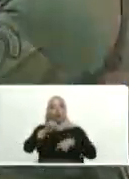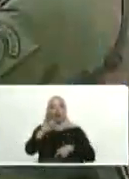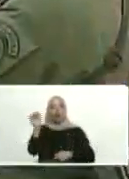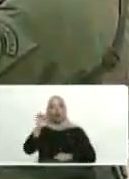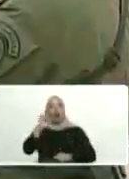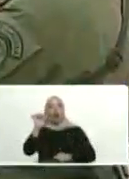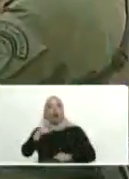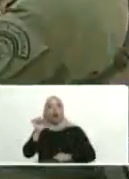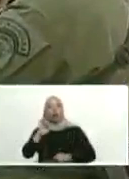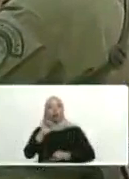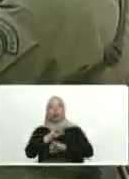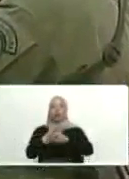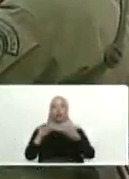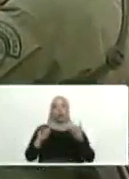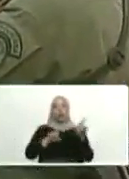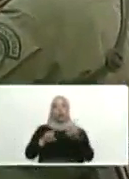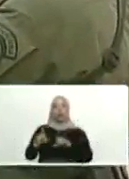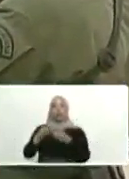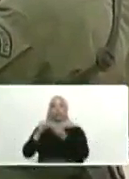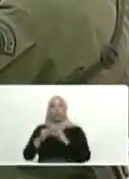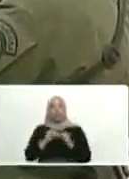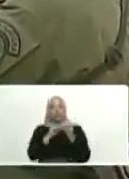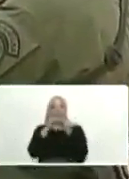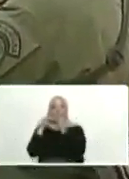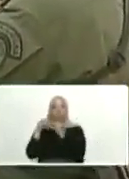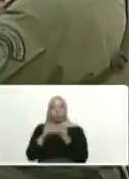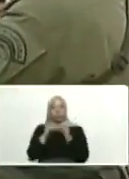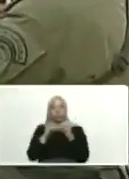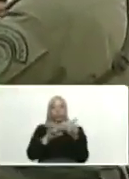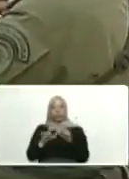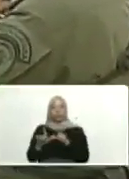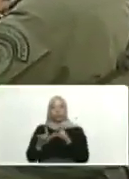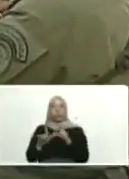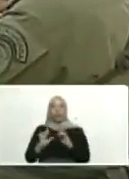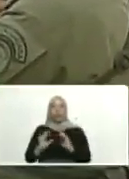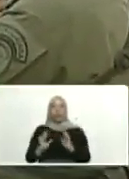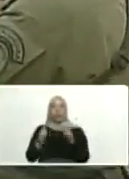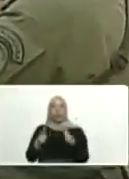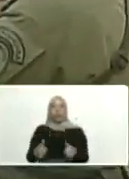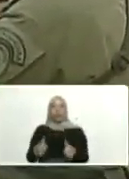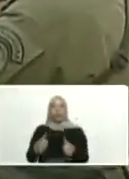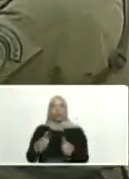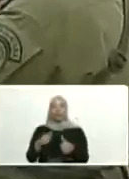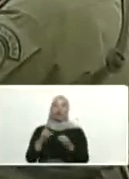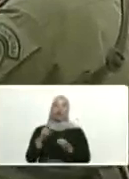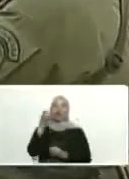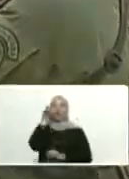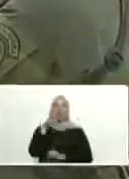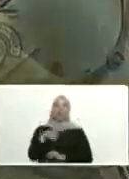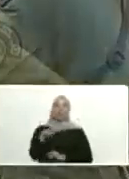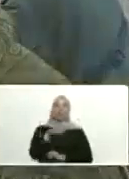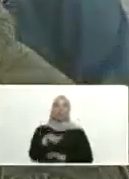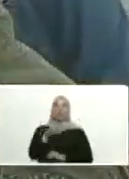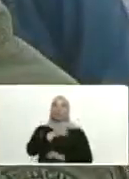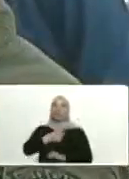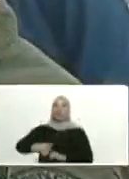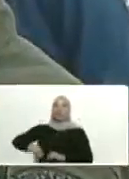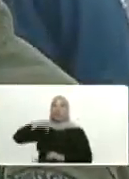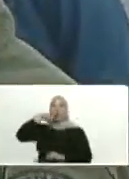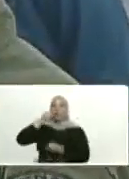portamortero que ya Fue totalmente repotenciado está totalmente operativo de la mano con el con la con el personal